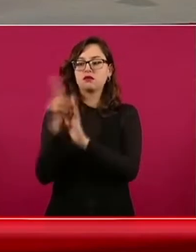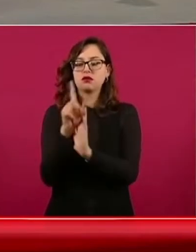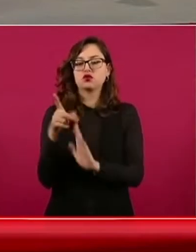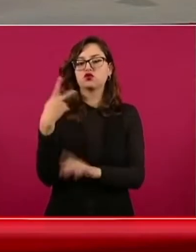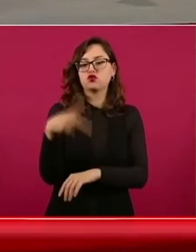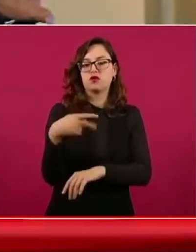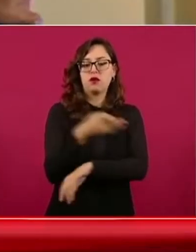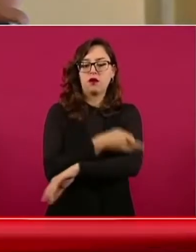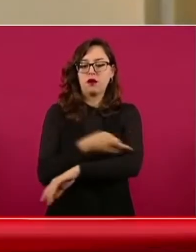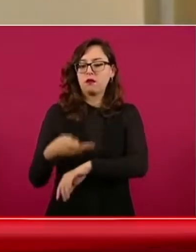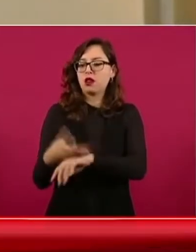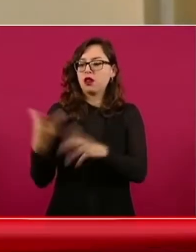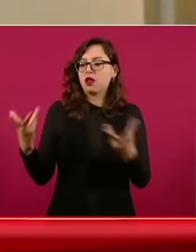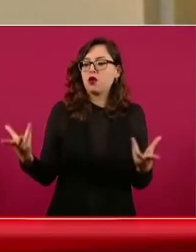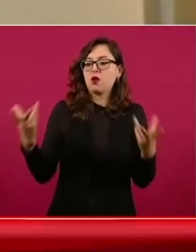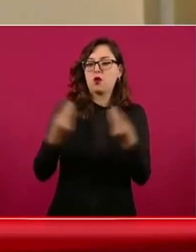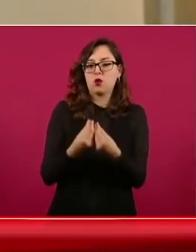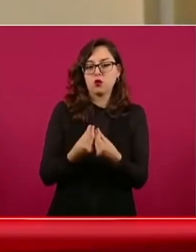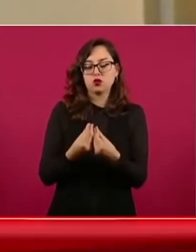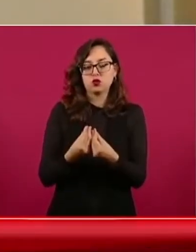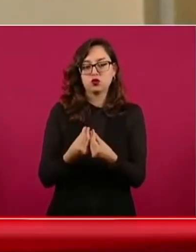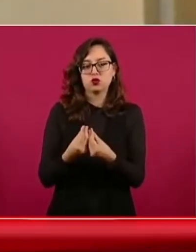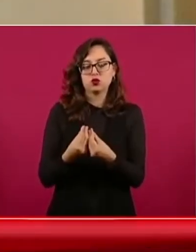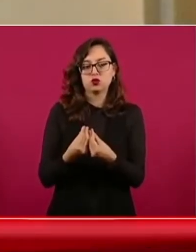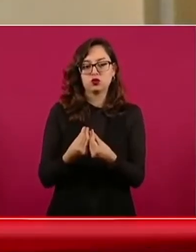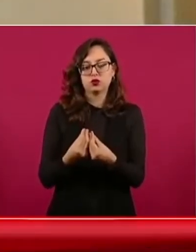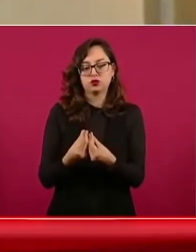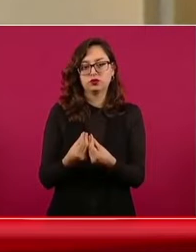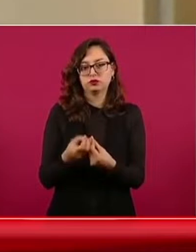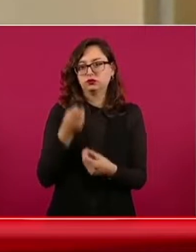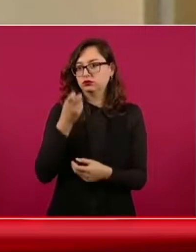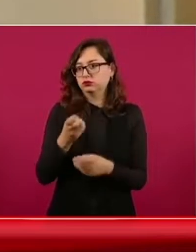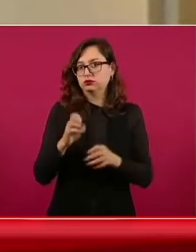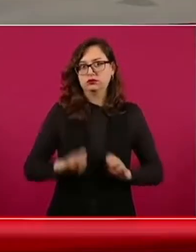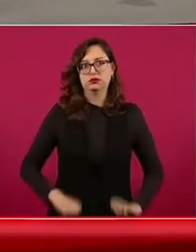Entonces, esta es una infraestructura. Les doy un dato